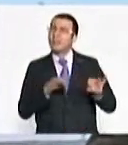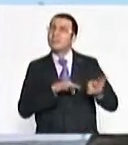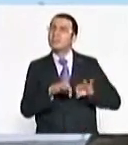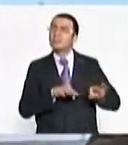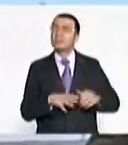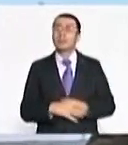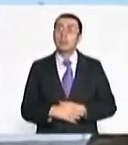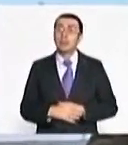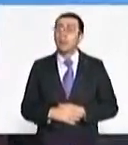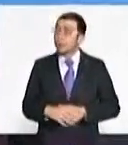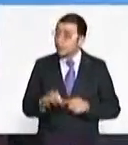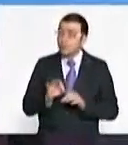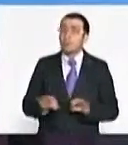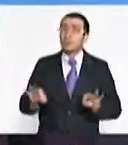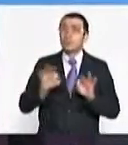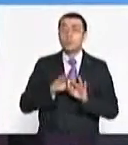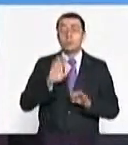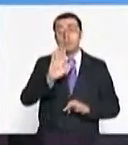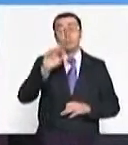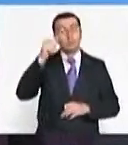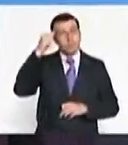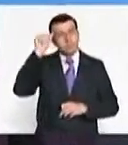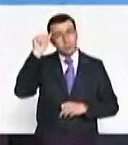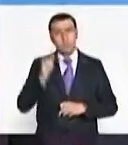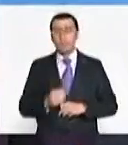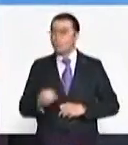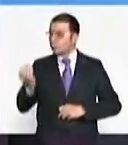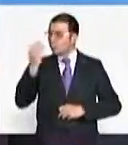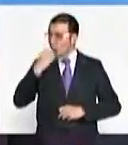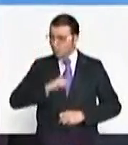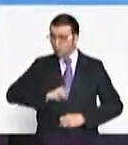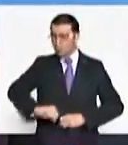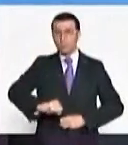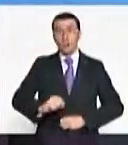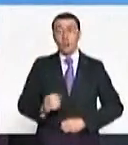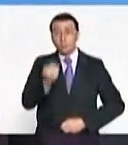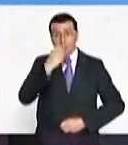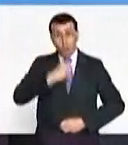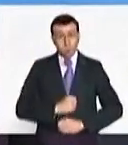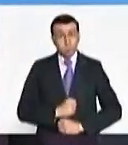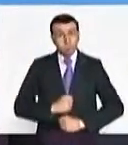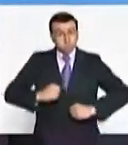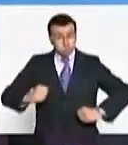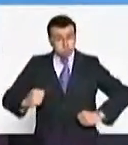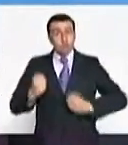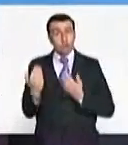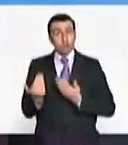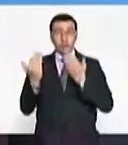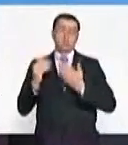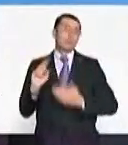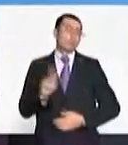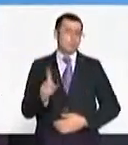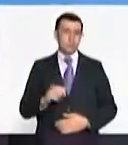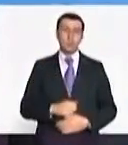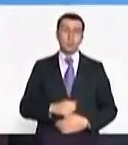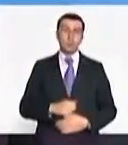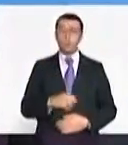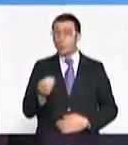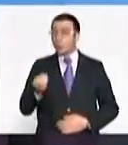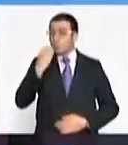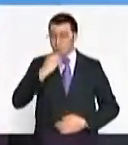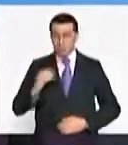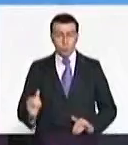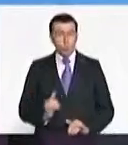que ustedes tengan en cuenta de que las vitaminas no engordan, las vitaminas no sirven para que aumentemos de peso ni tampoco para que adelgacemos como